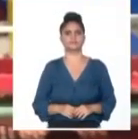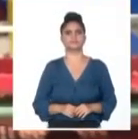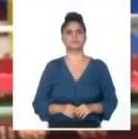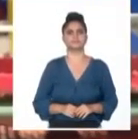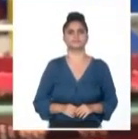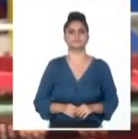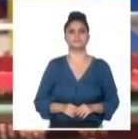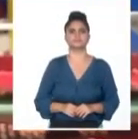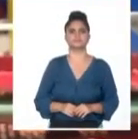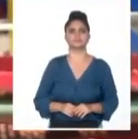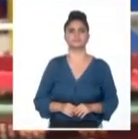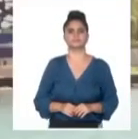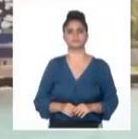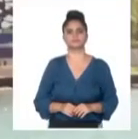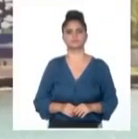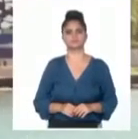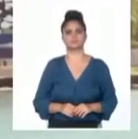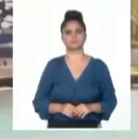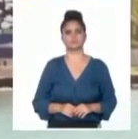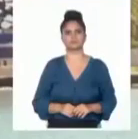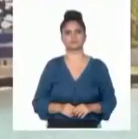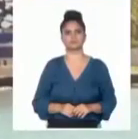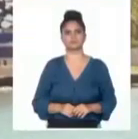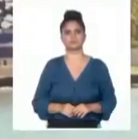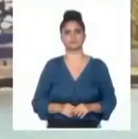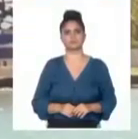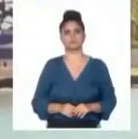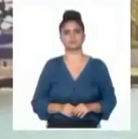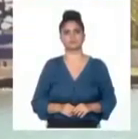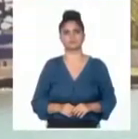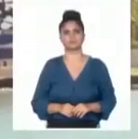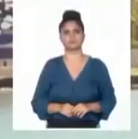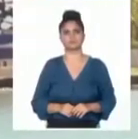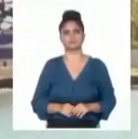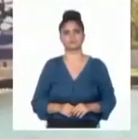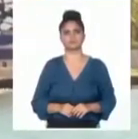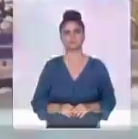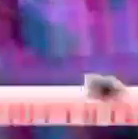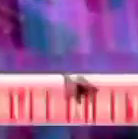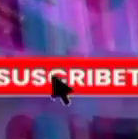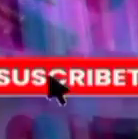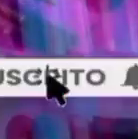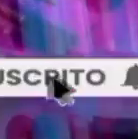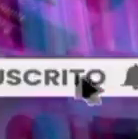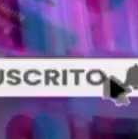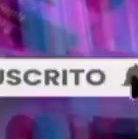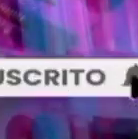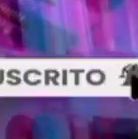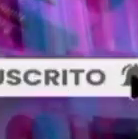y Bernardo Espinosa, Sistema Informativo de la Televisión Cubana.